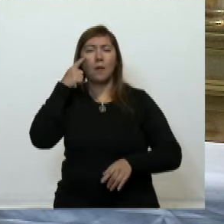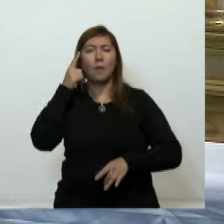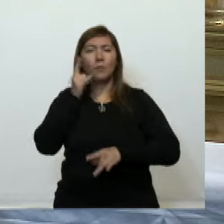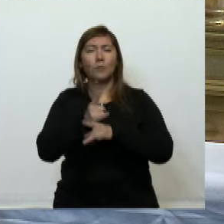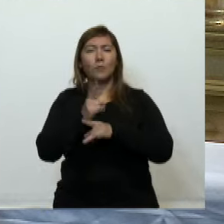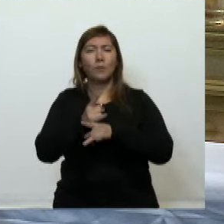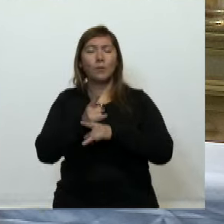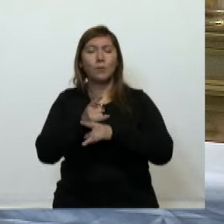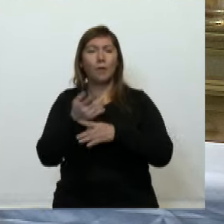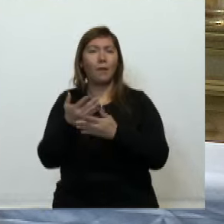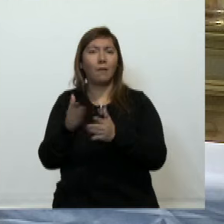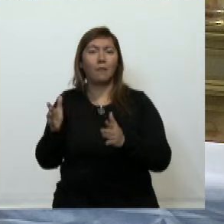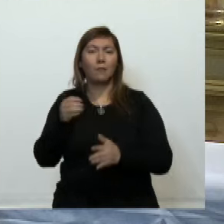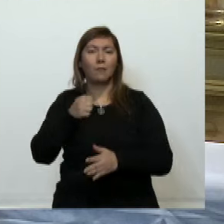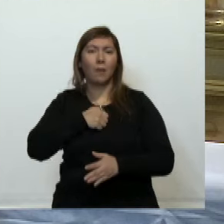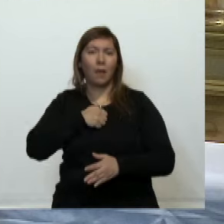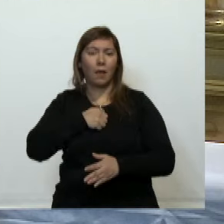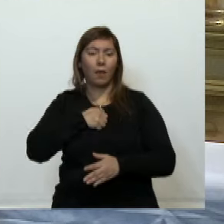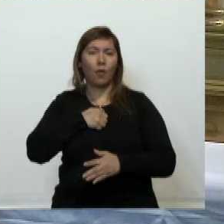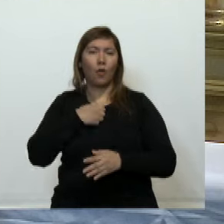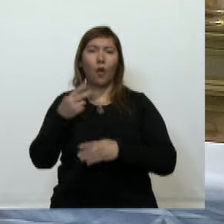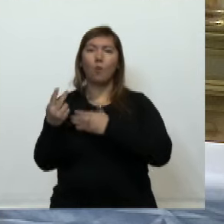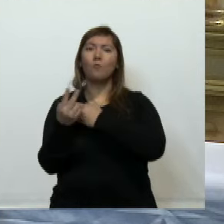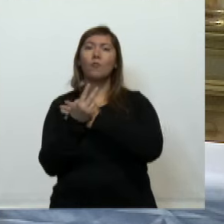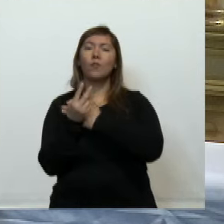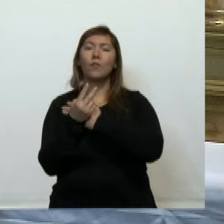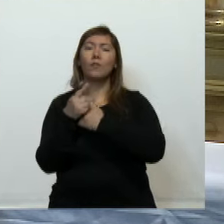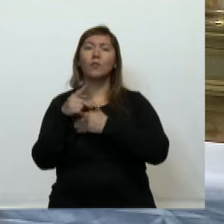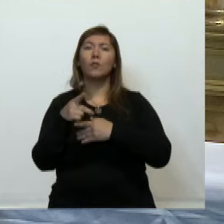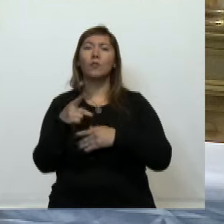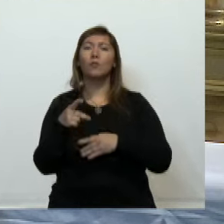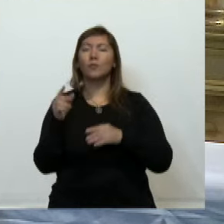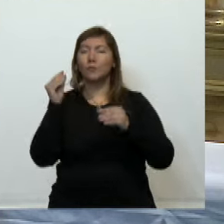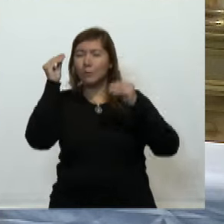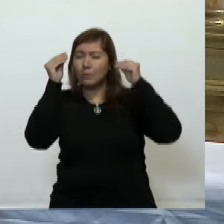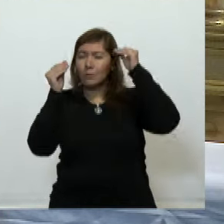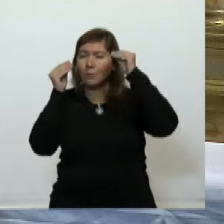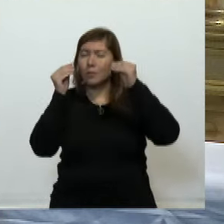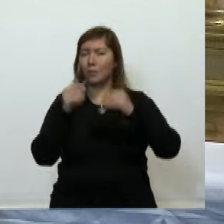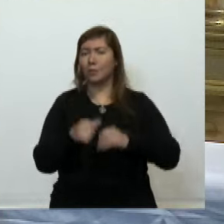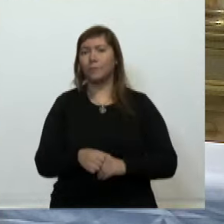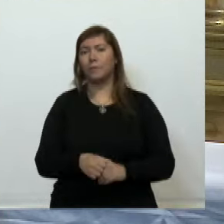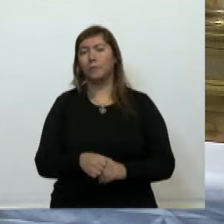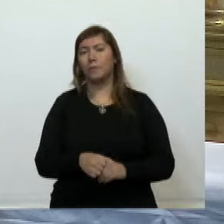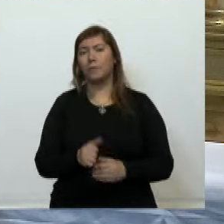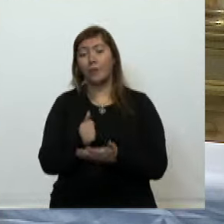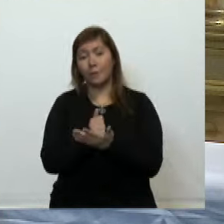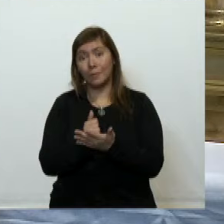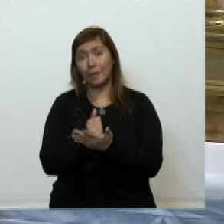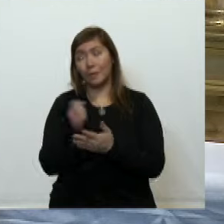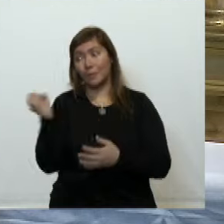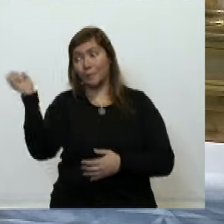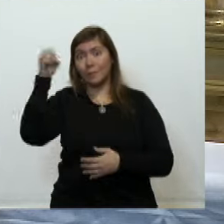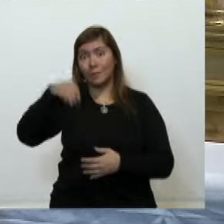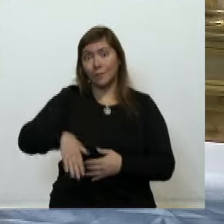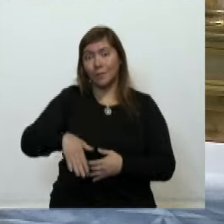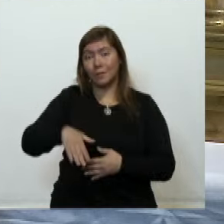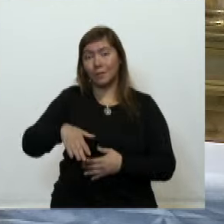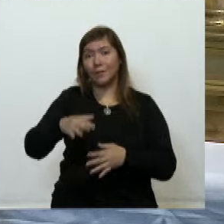pecado y protegidos de toda perturbación, mientras esperamos la gloriosa venida de nuestro